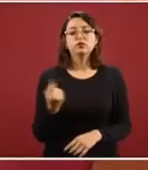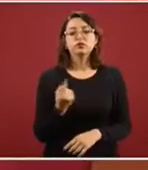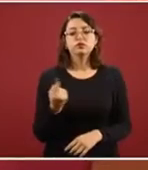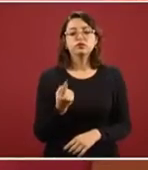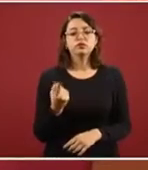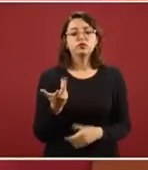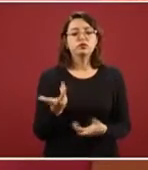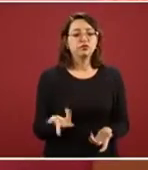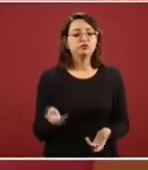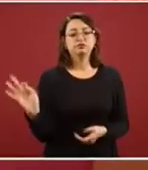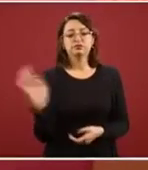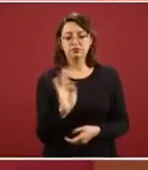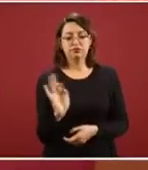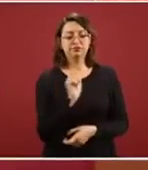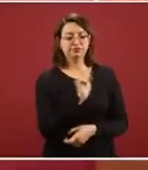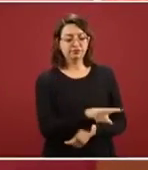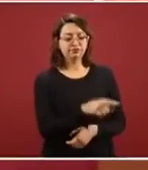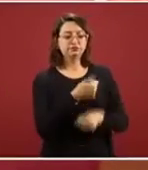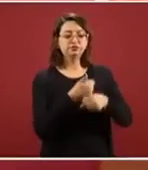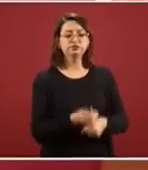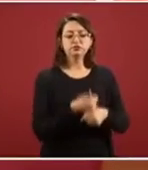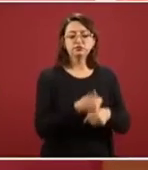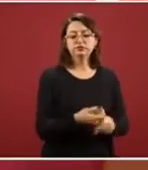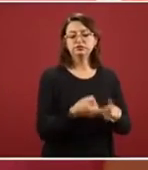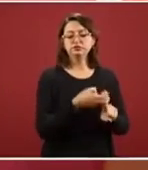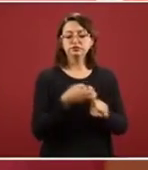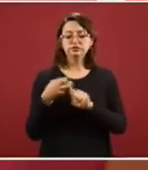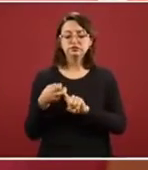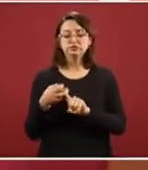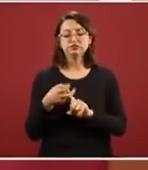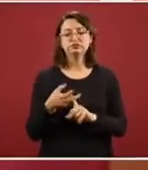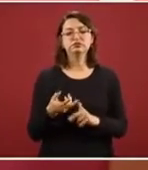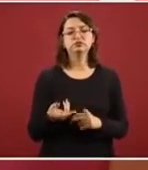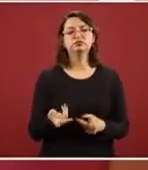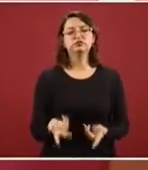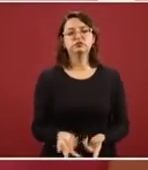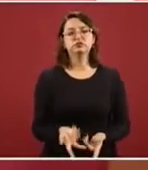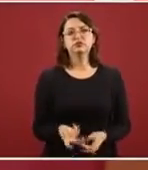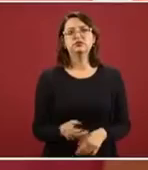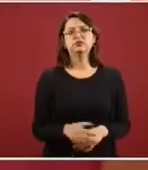fueron víctimas de secuestro, fueron víctimas de